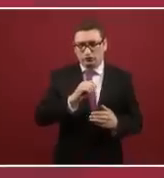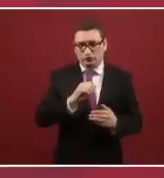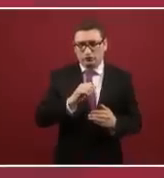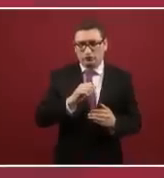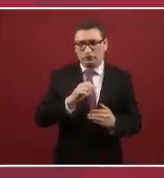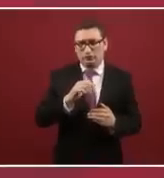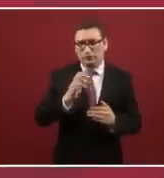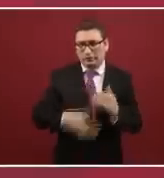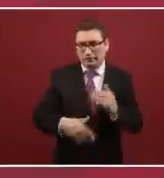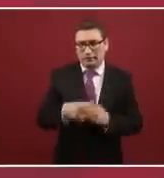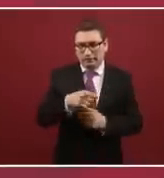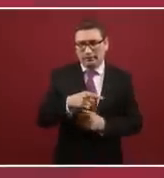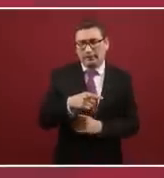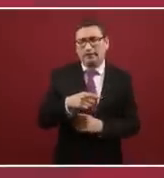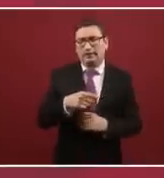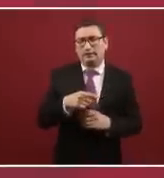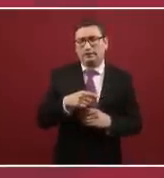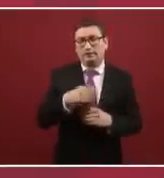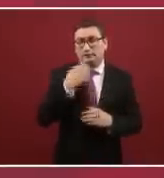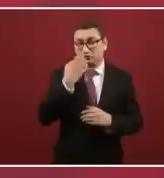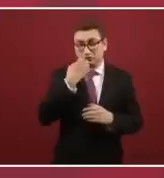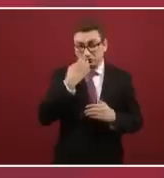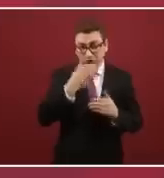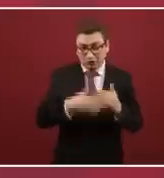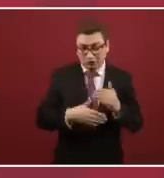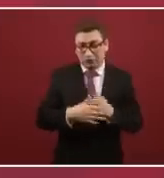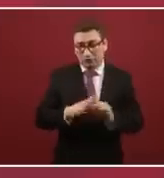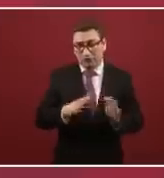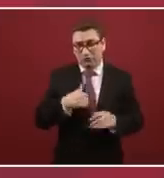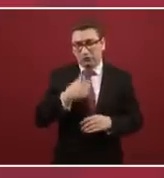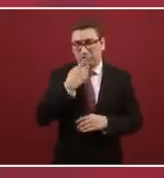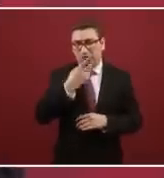como lo dije, y también